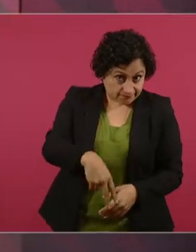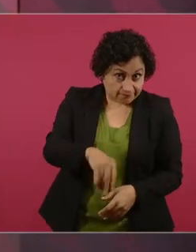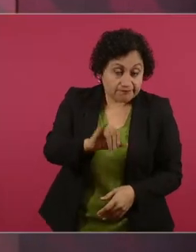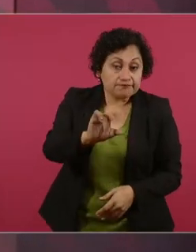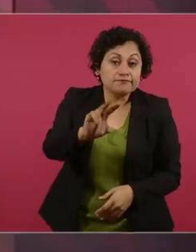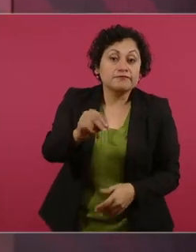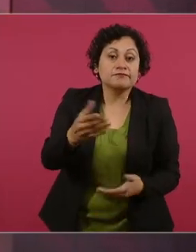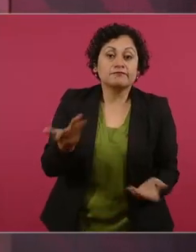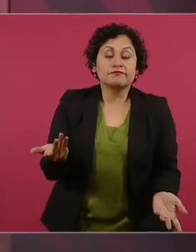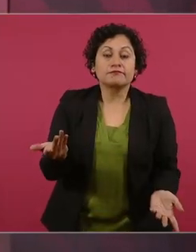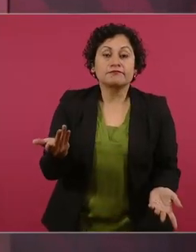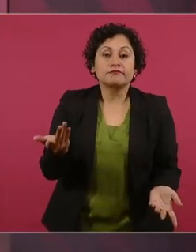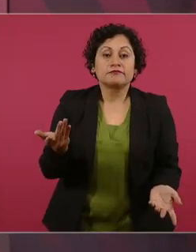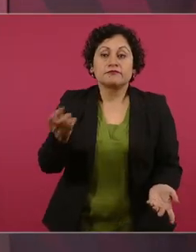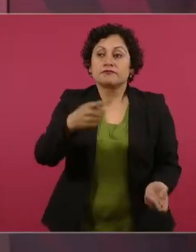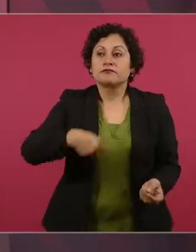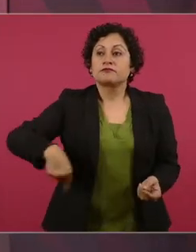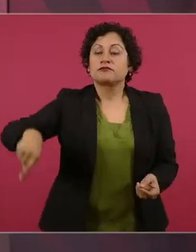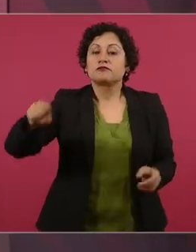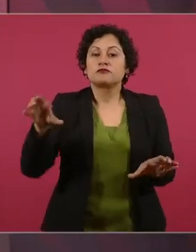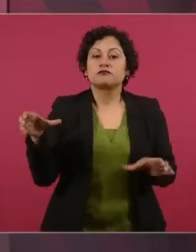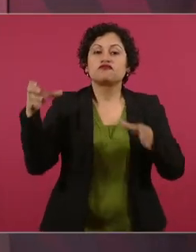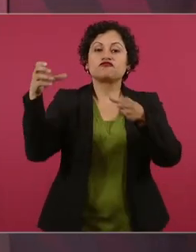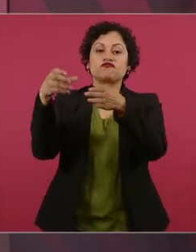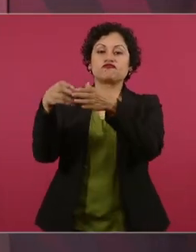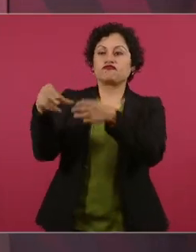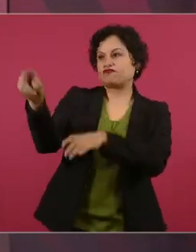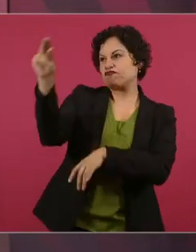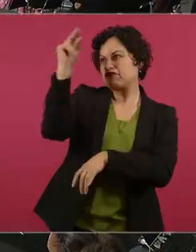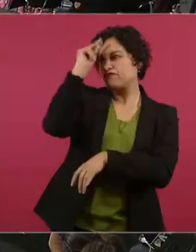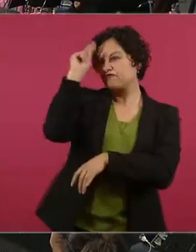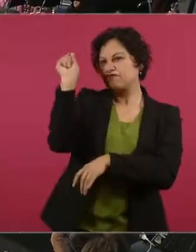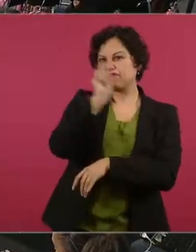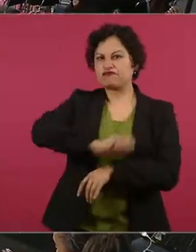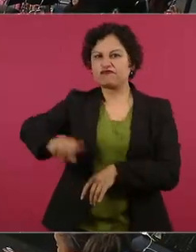sostienen los tecnócratas?